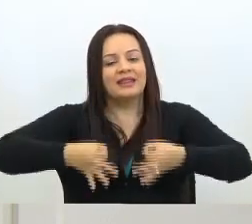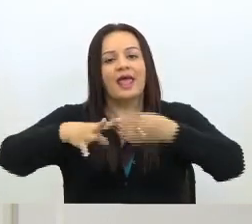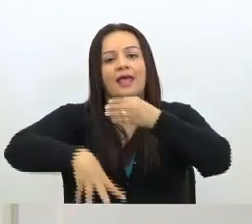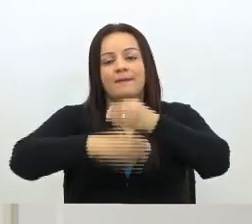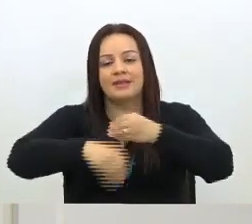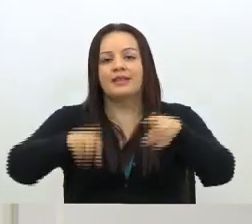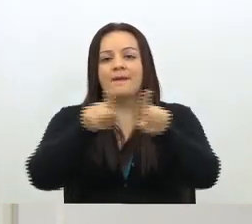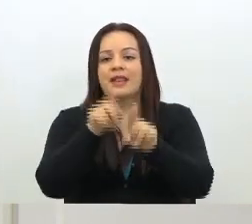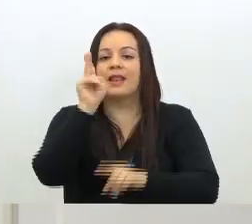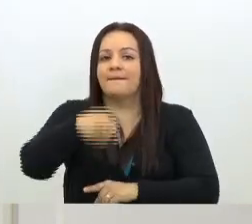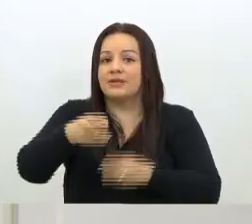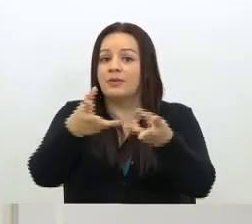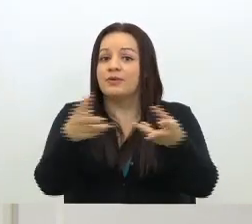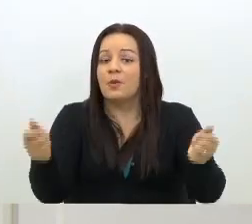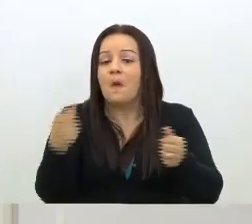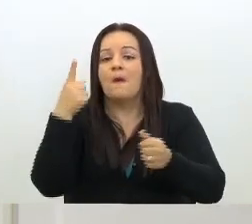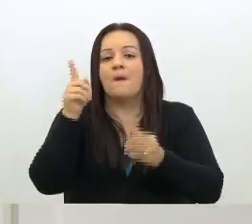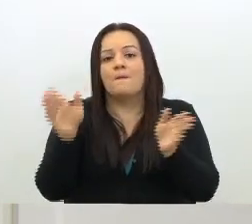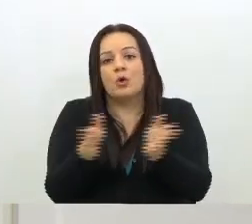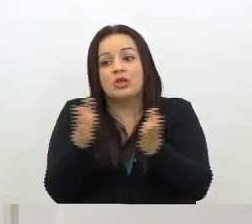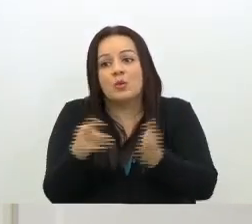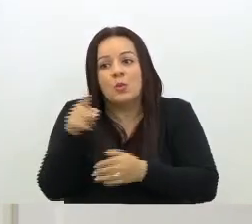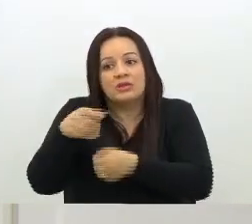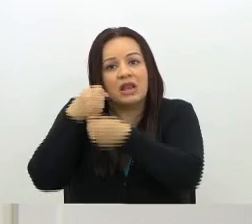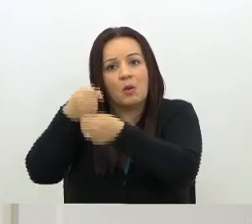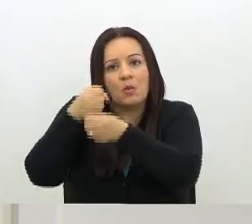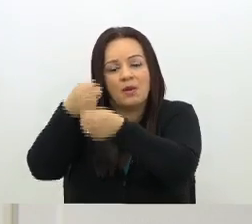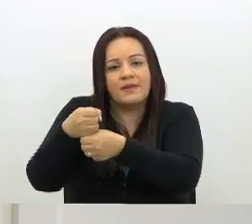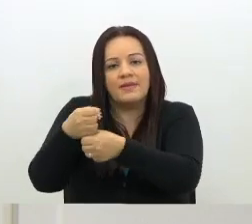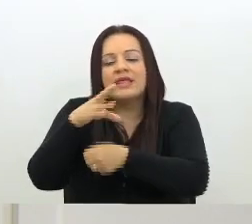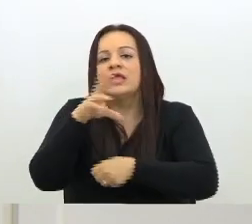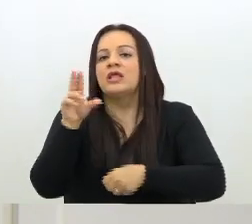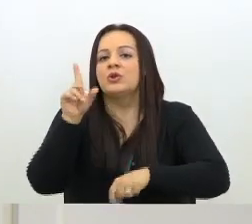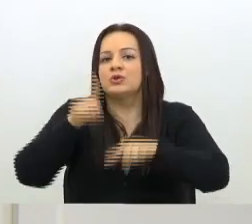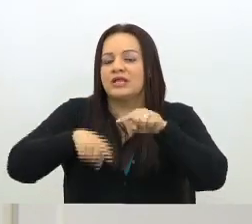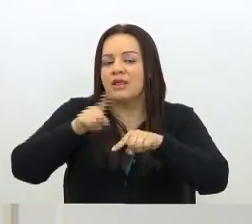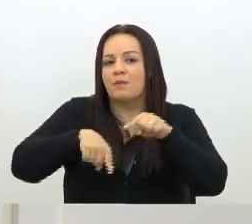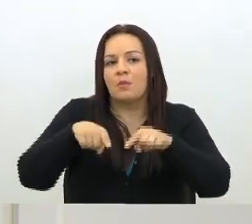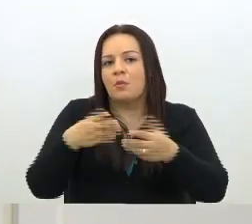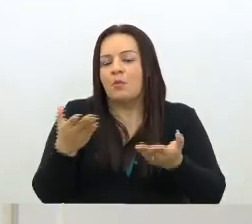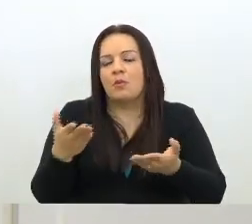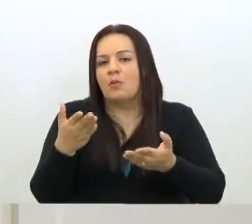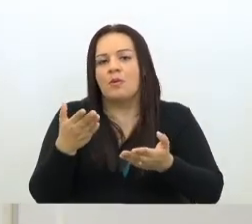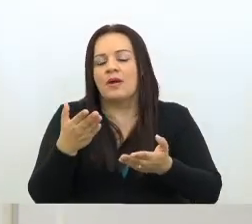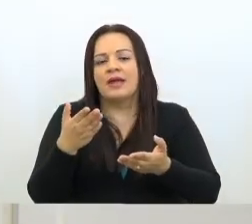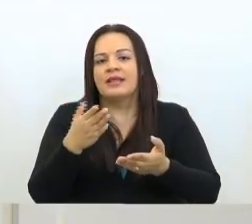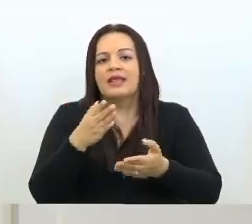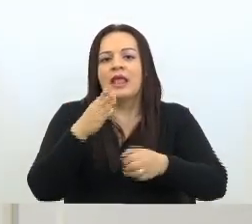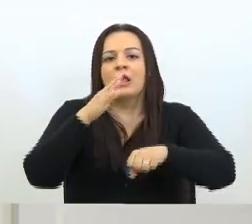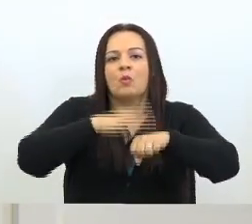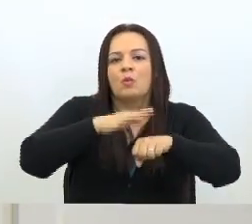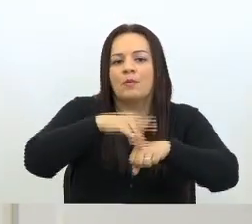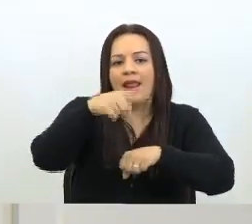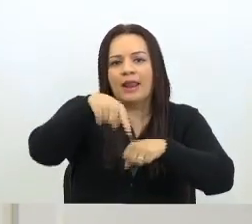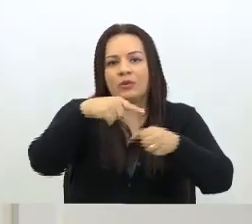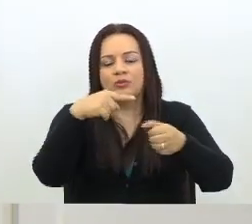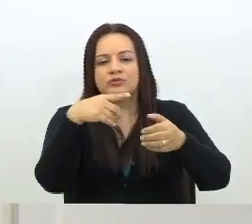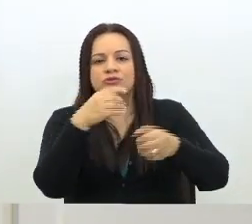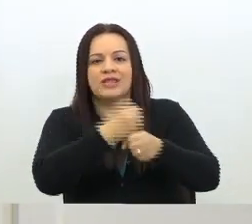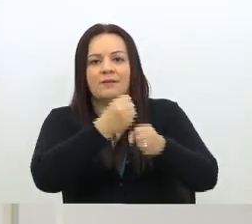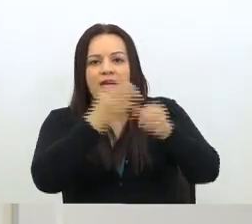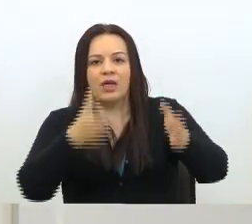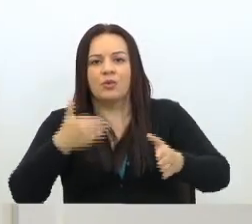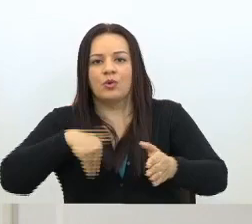misma resolución que los motivos de la huelga son imputables al empleador o a la empleadora por incumplimiento grave, colectivo